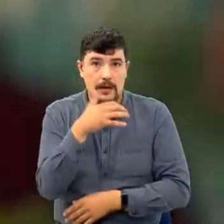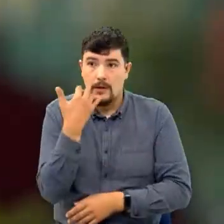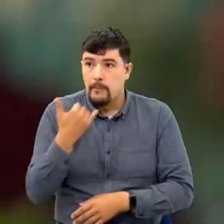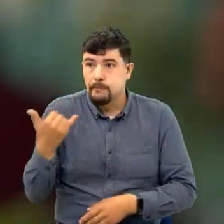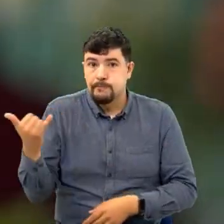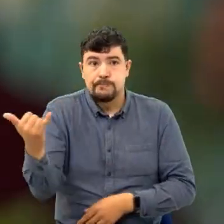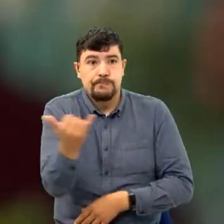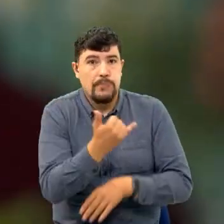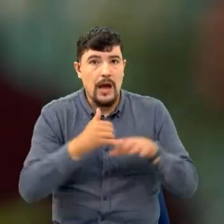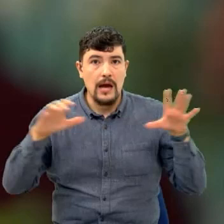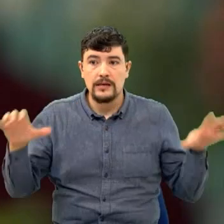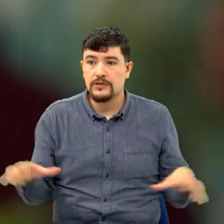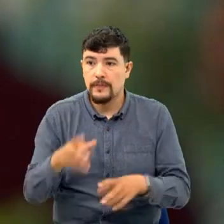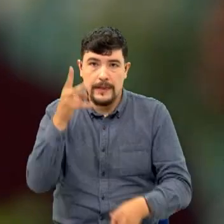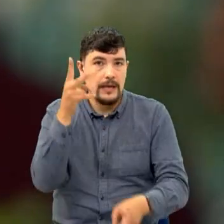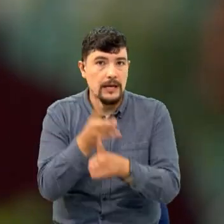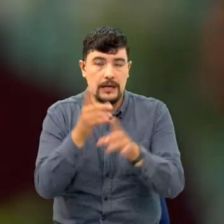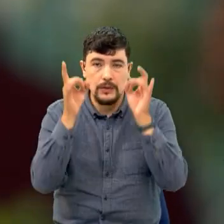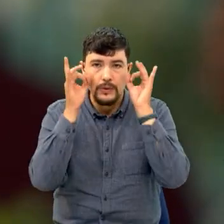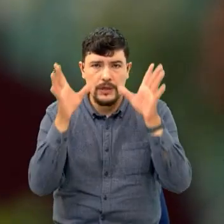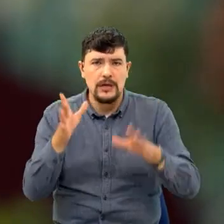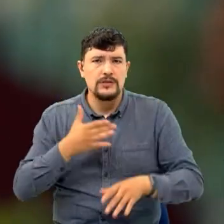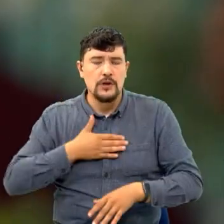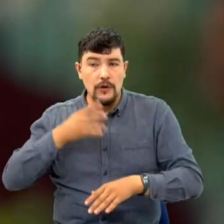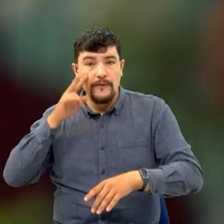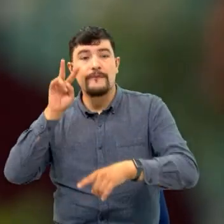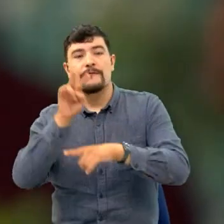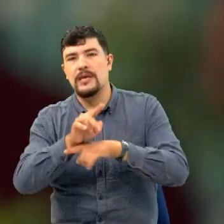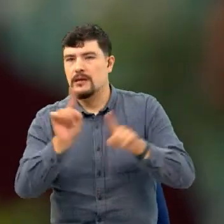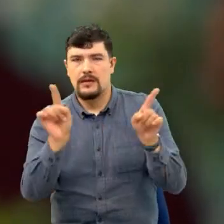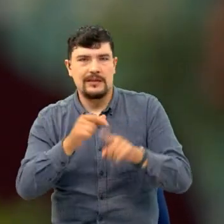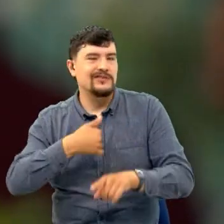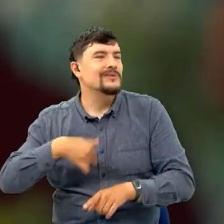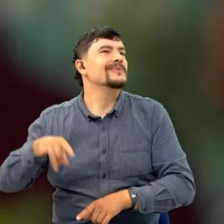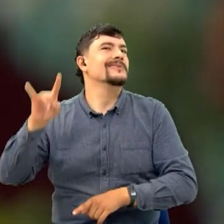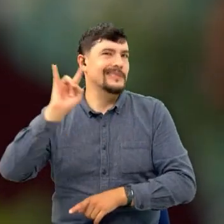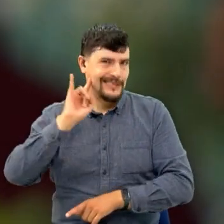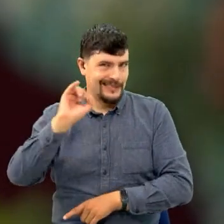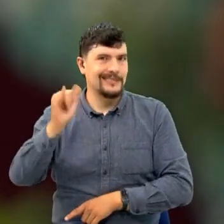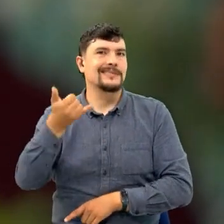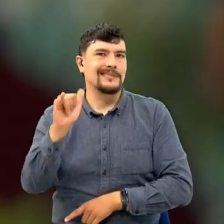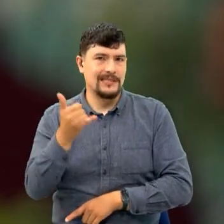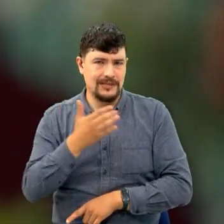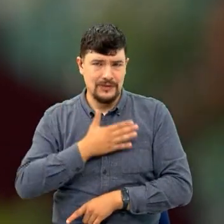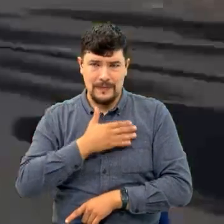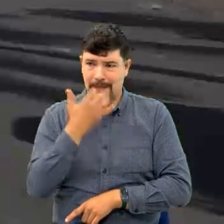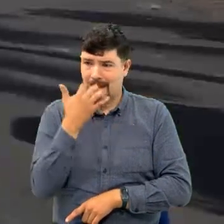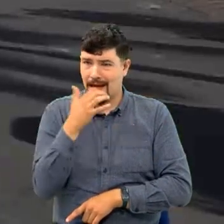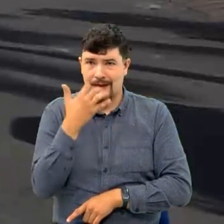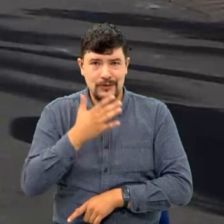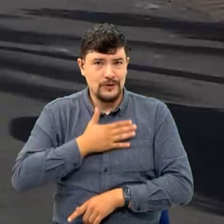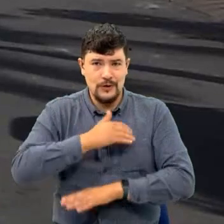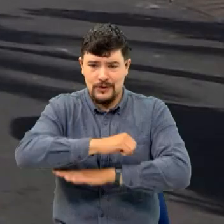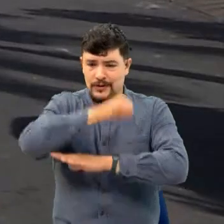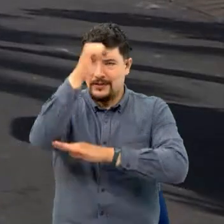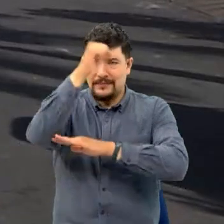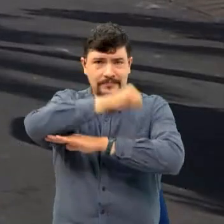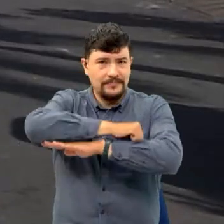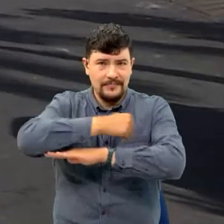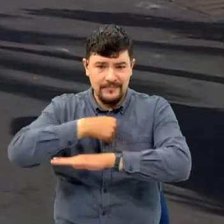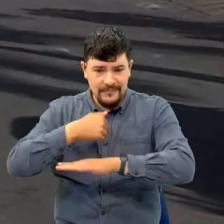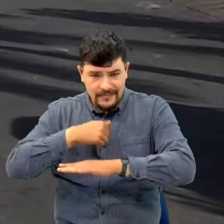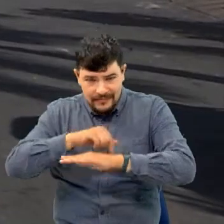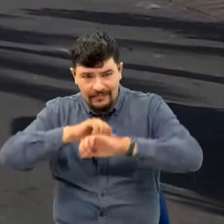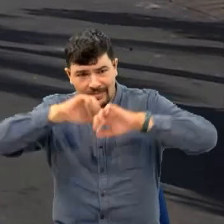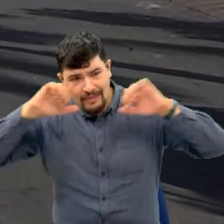vi nada, escuché disparos, pero no fue más, no. Soy de las personas que no me gusta porque un disparo por ahí de pronto uno,